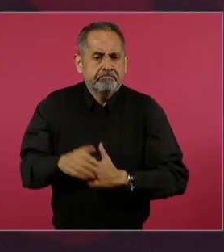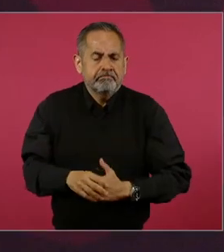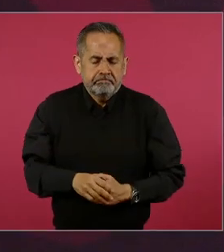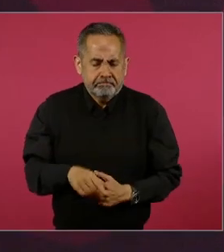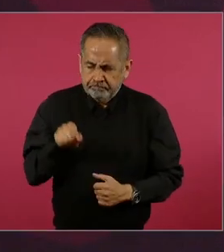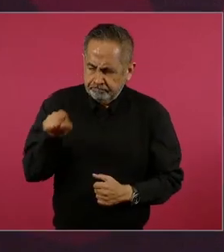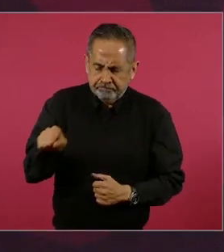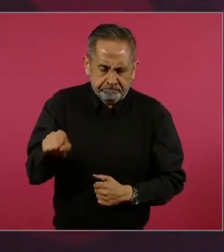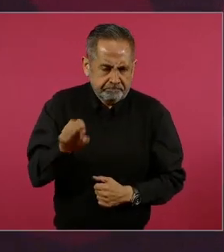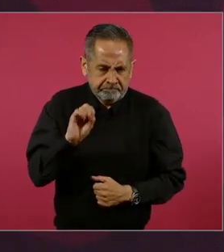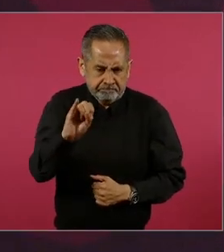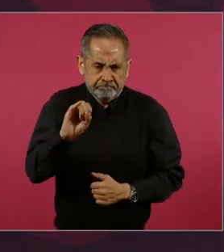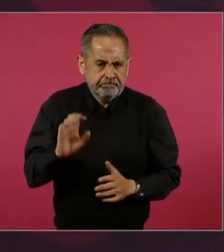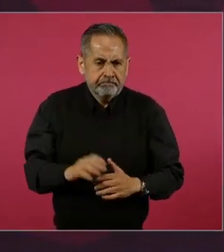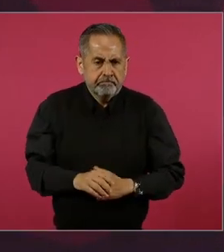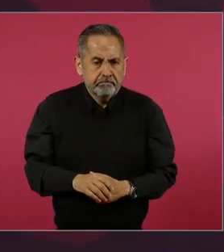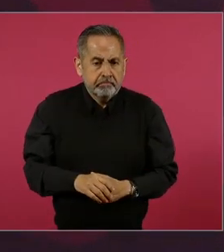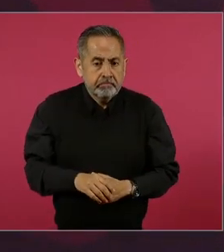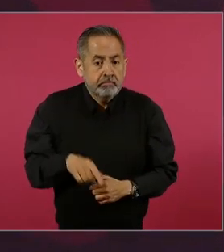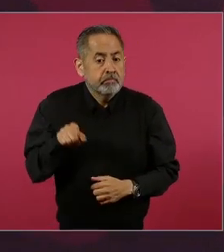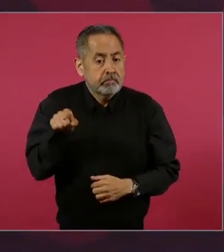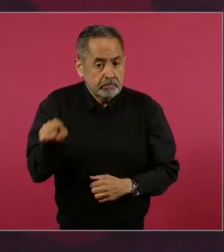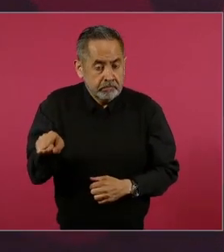electa. Si ella ya